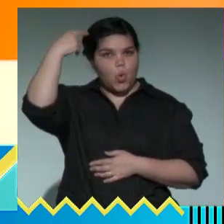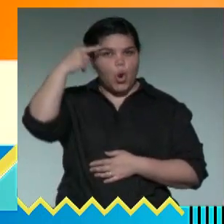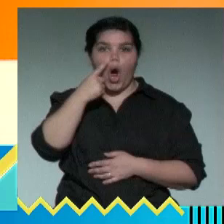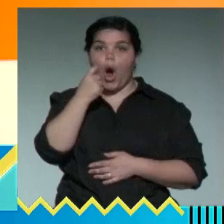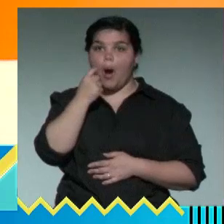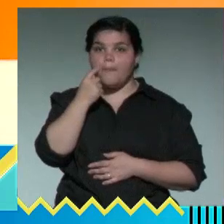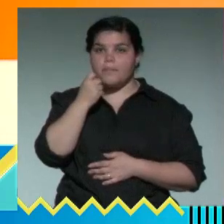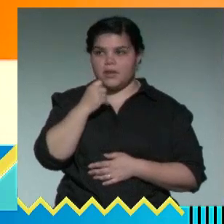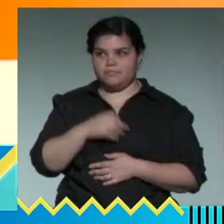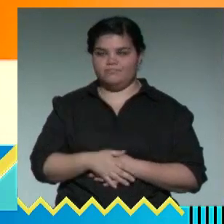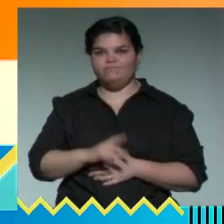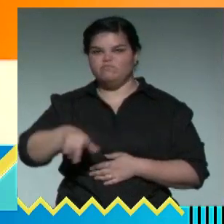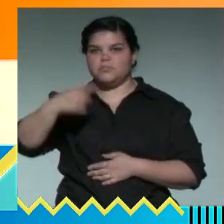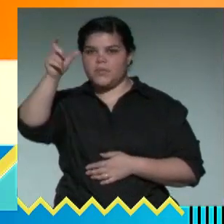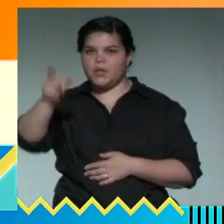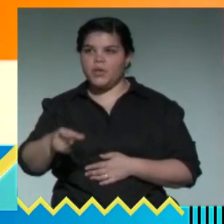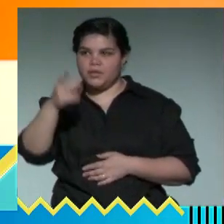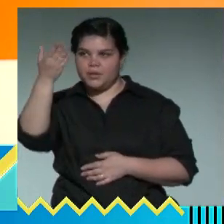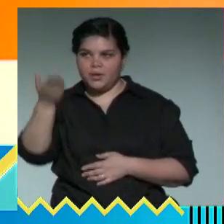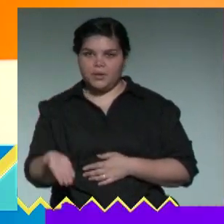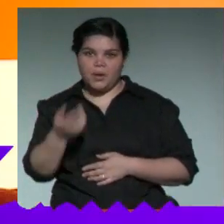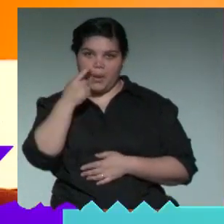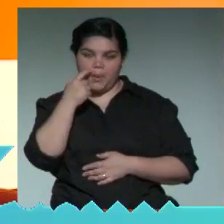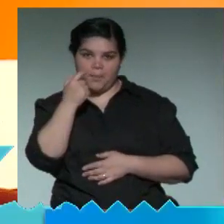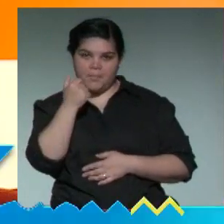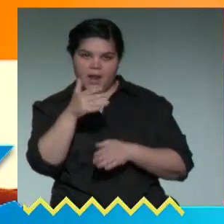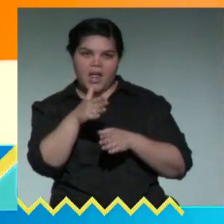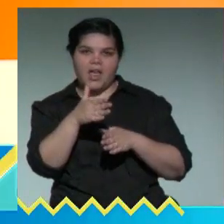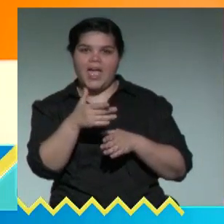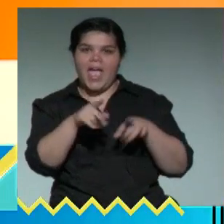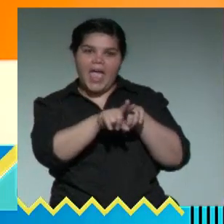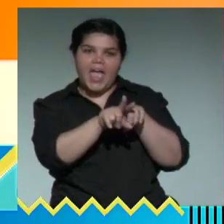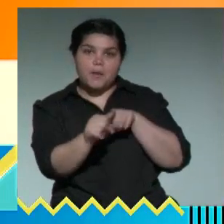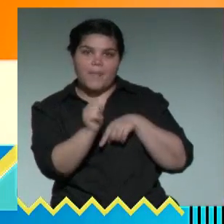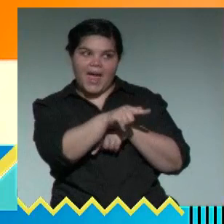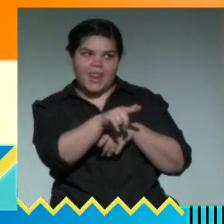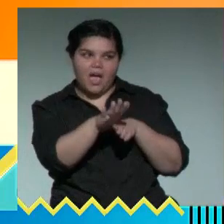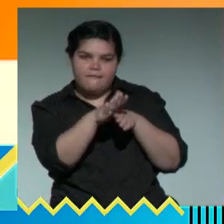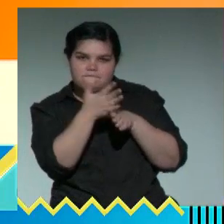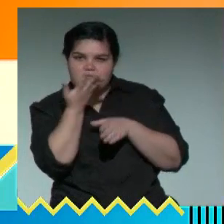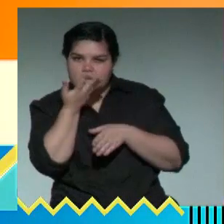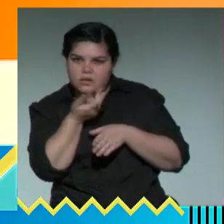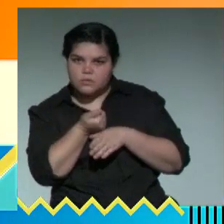de Cerati, que creo que vino al homenaje, ¿o no? Claro, en realidad. Y no sé qué, le sacó el teléfono,